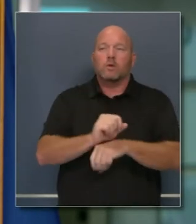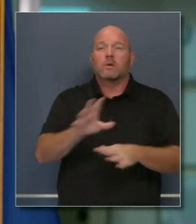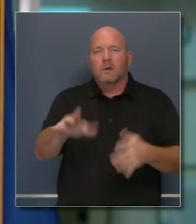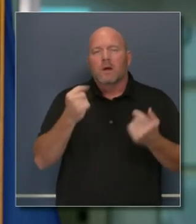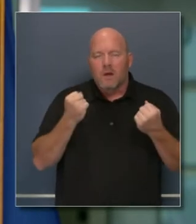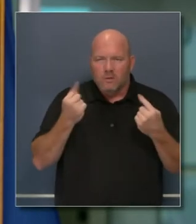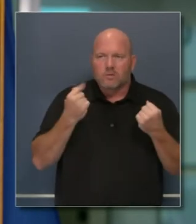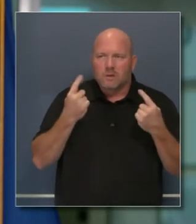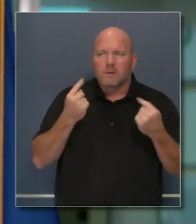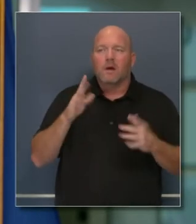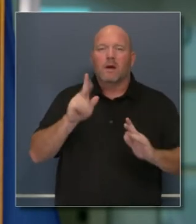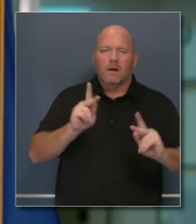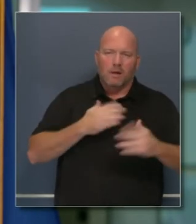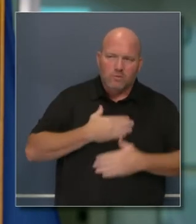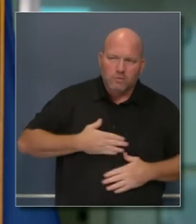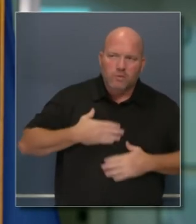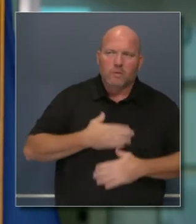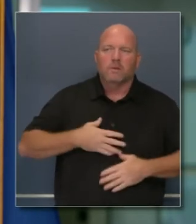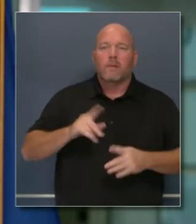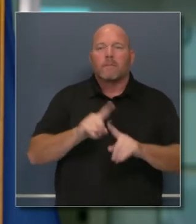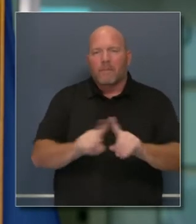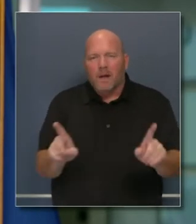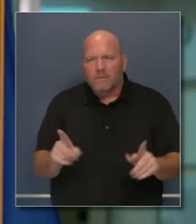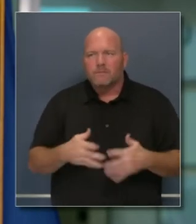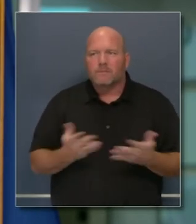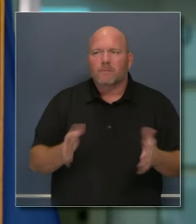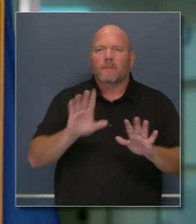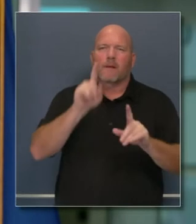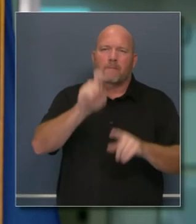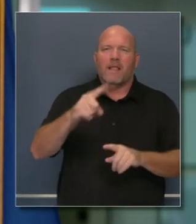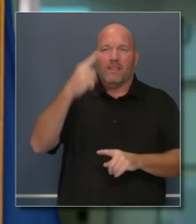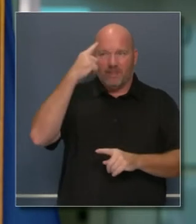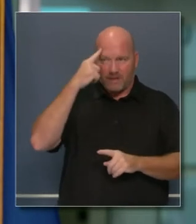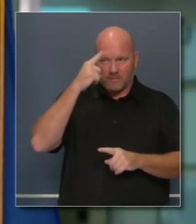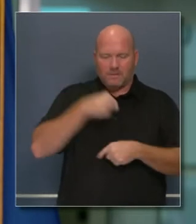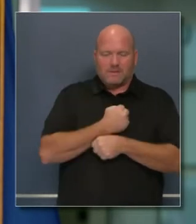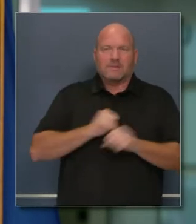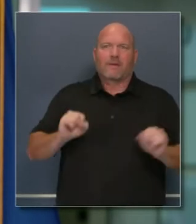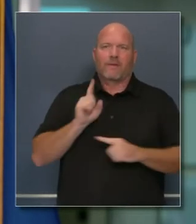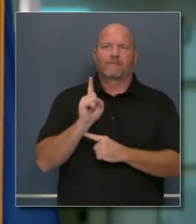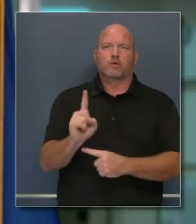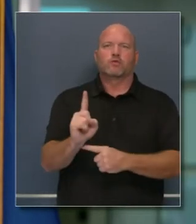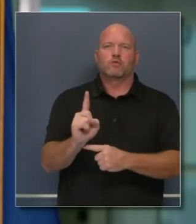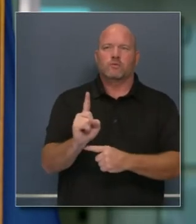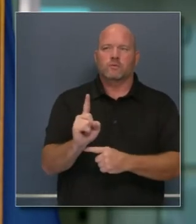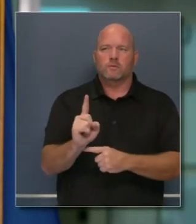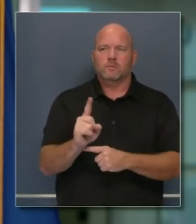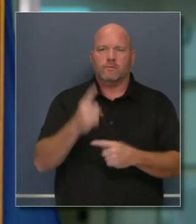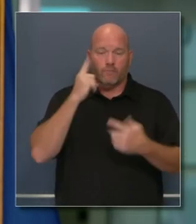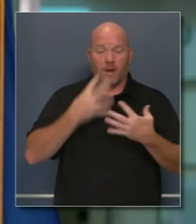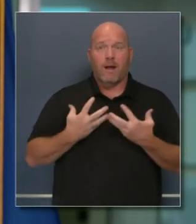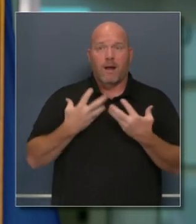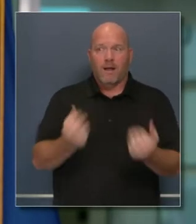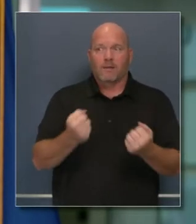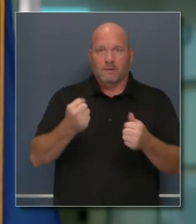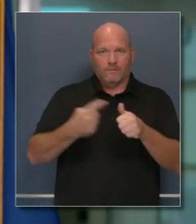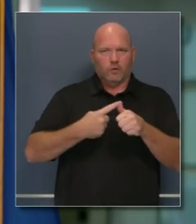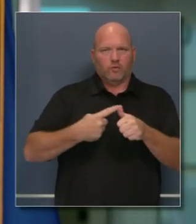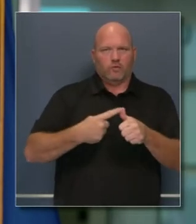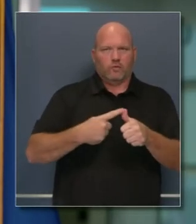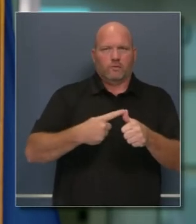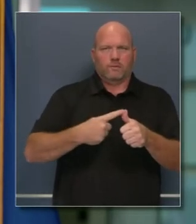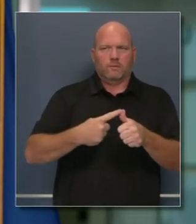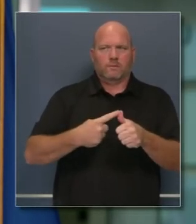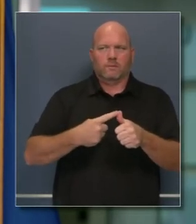a trabajar y que la gente pueda volver a los parques de entretenimiento. Pero tenemos que poder hacerlo de una forma segura, contemplando primero